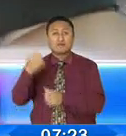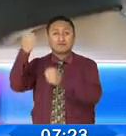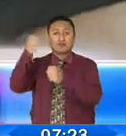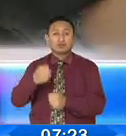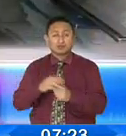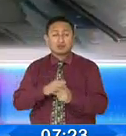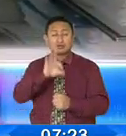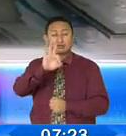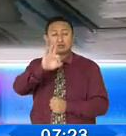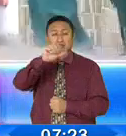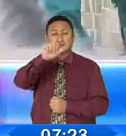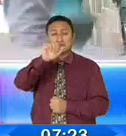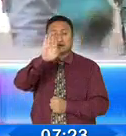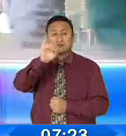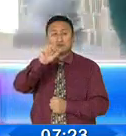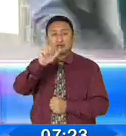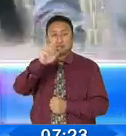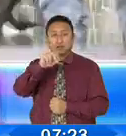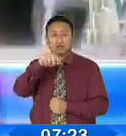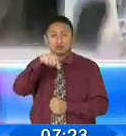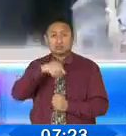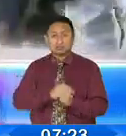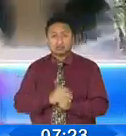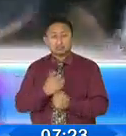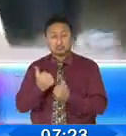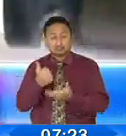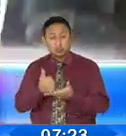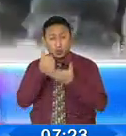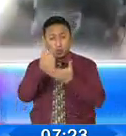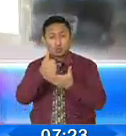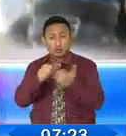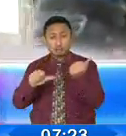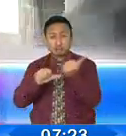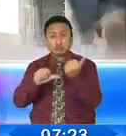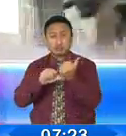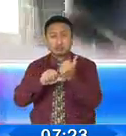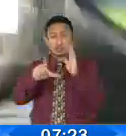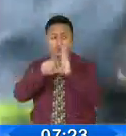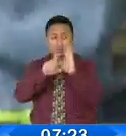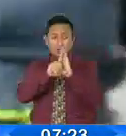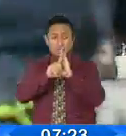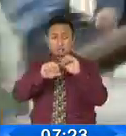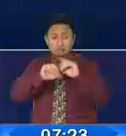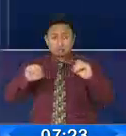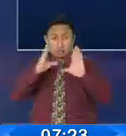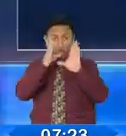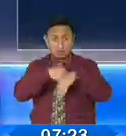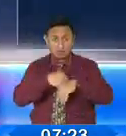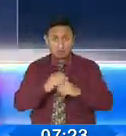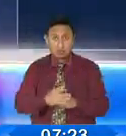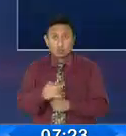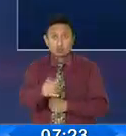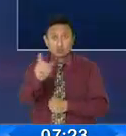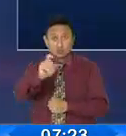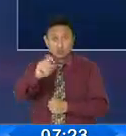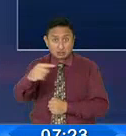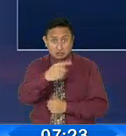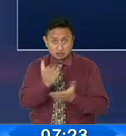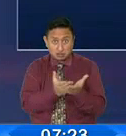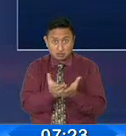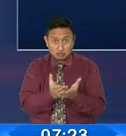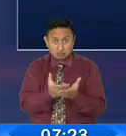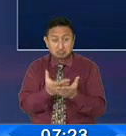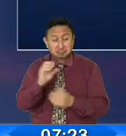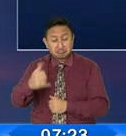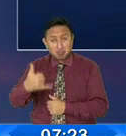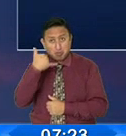Ponce Ordóñez ofrece asesoría legal gratuita a las personas de escasos recursos. Si usted requiere de estos servicios, comuníquese